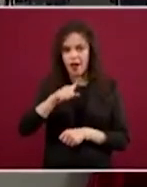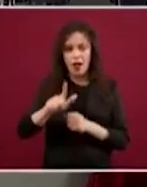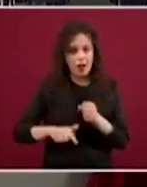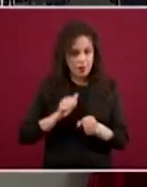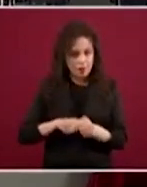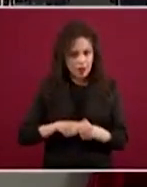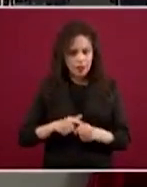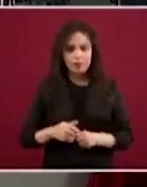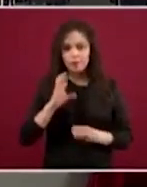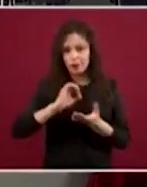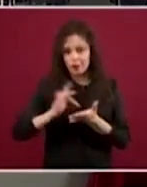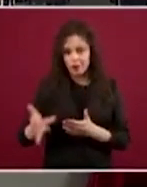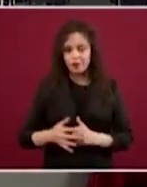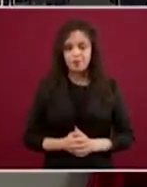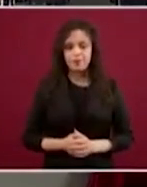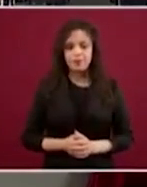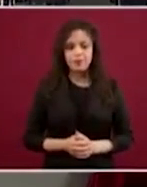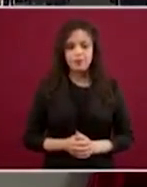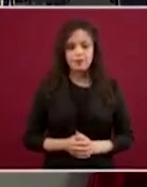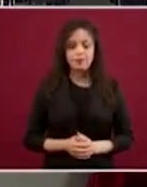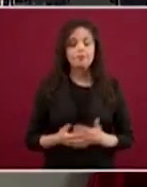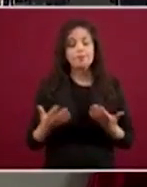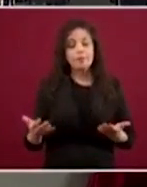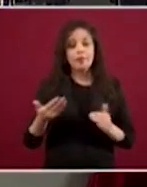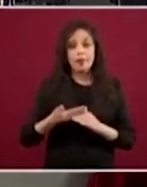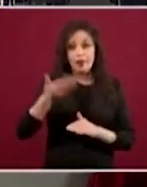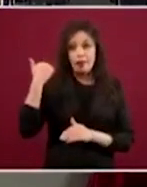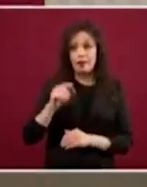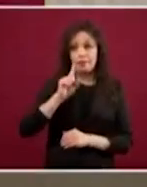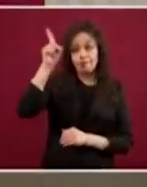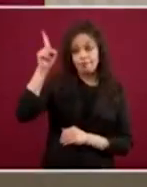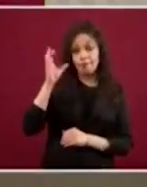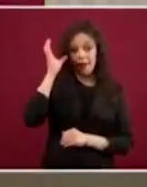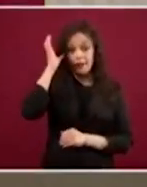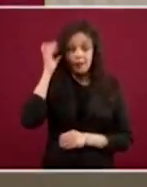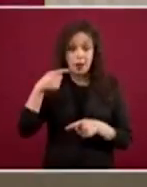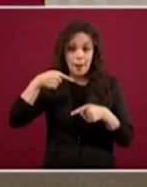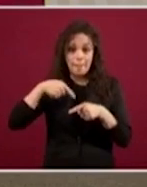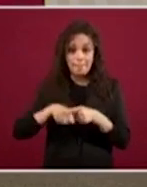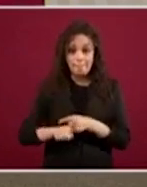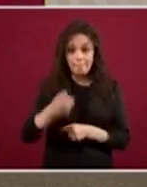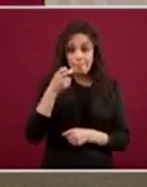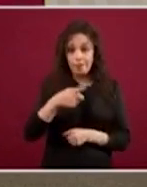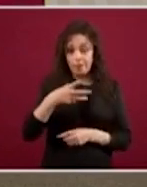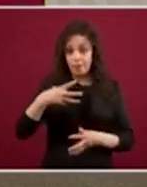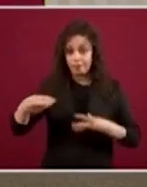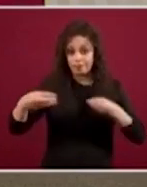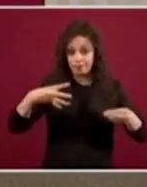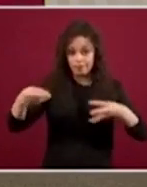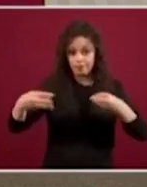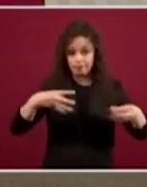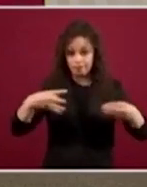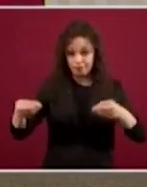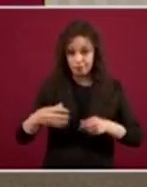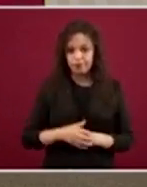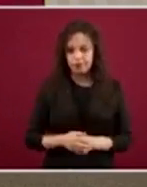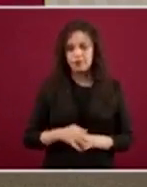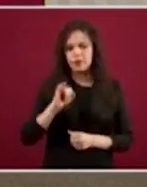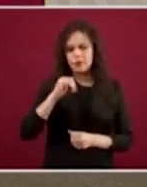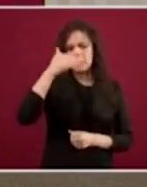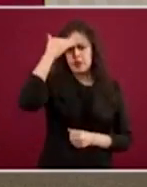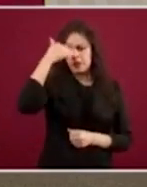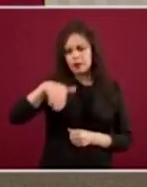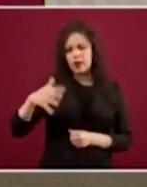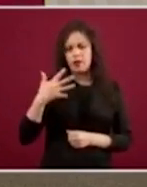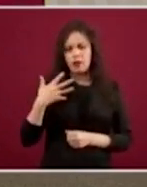al inicio de la epidemia cuando estaba en china también se conocieron algunos casos aislados o puntuales